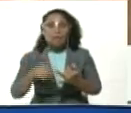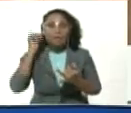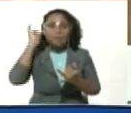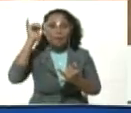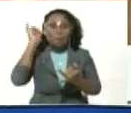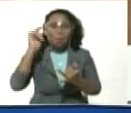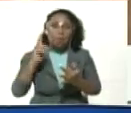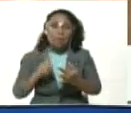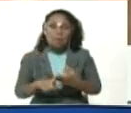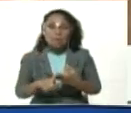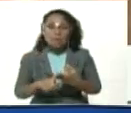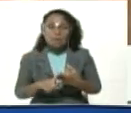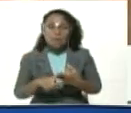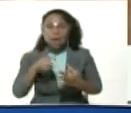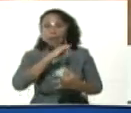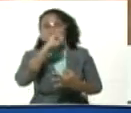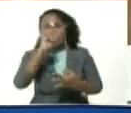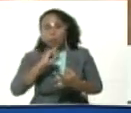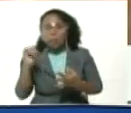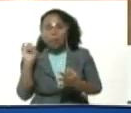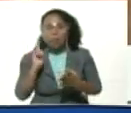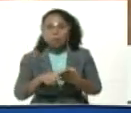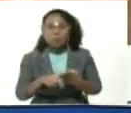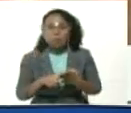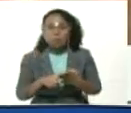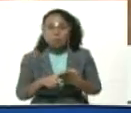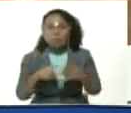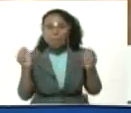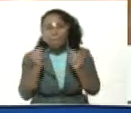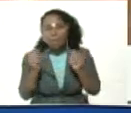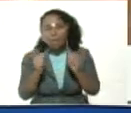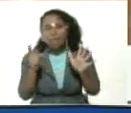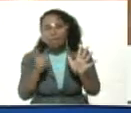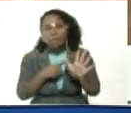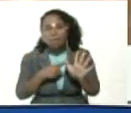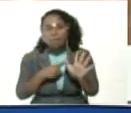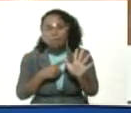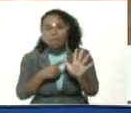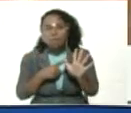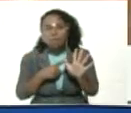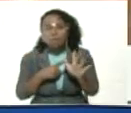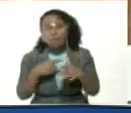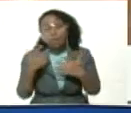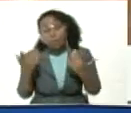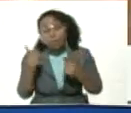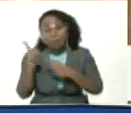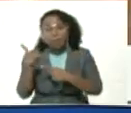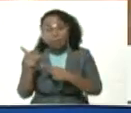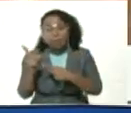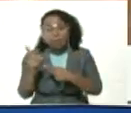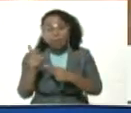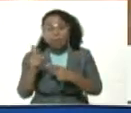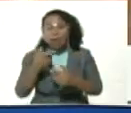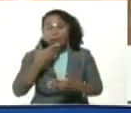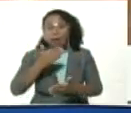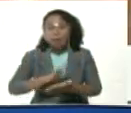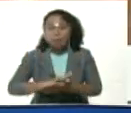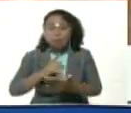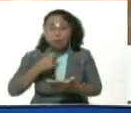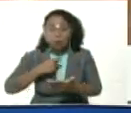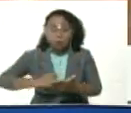Yaracuy, El Zulia, Mérida. Así que con este decreto que estoy